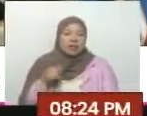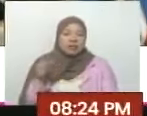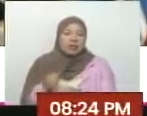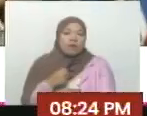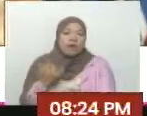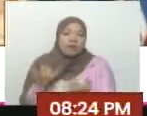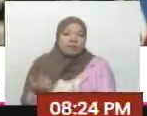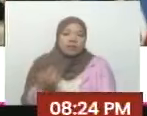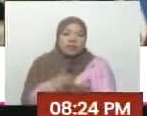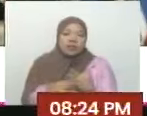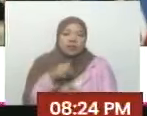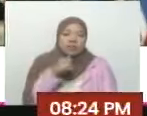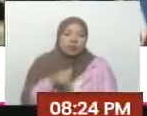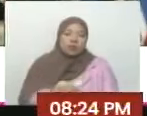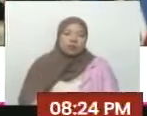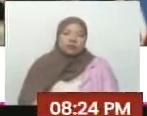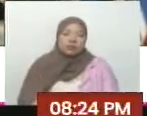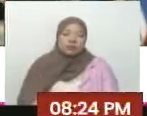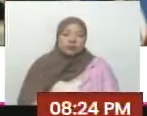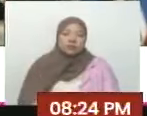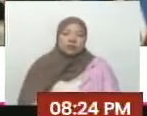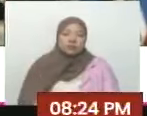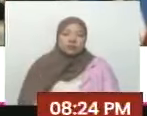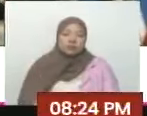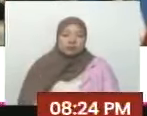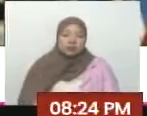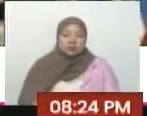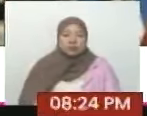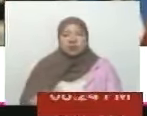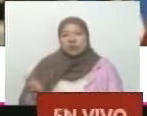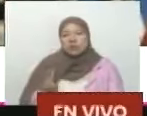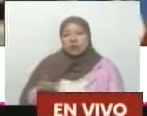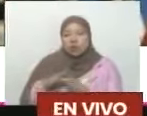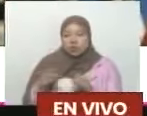mundo. Gracias a Chávez y gracias a este pueblo que ha vencido todas las dificultades.